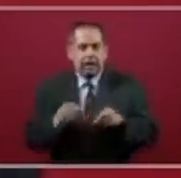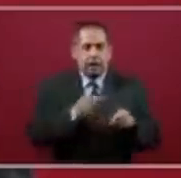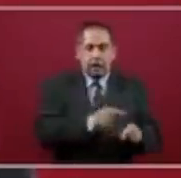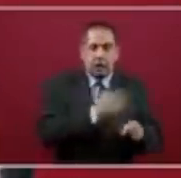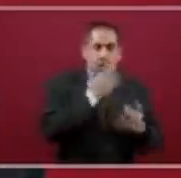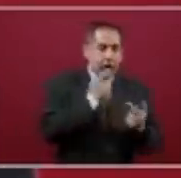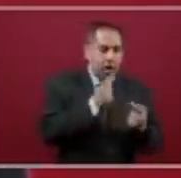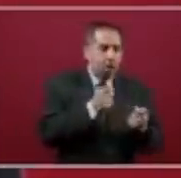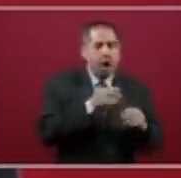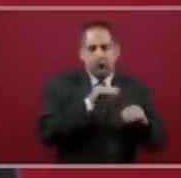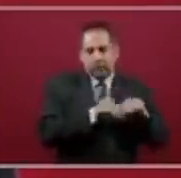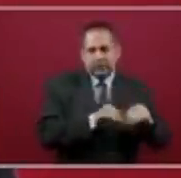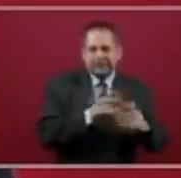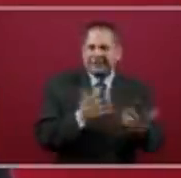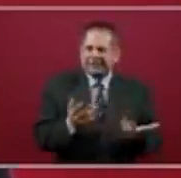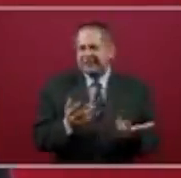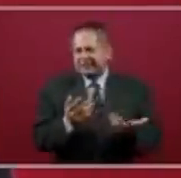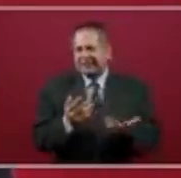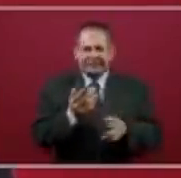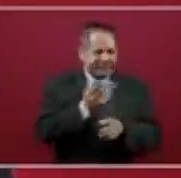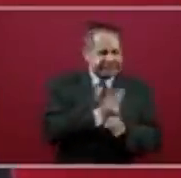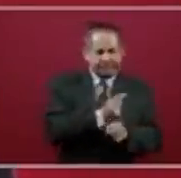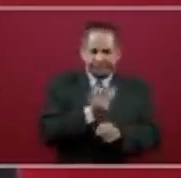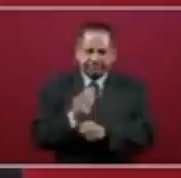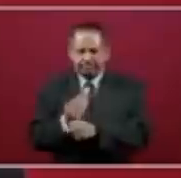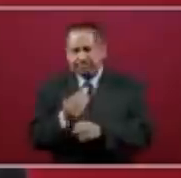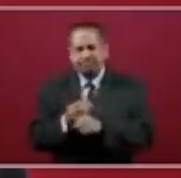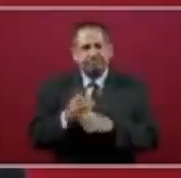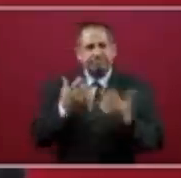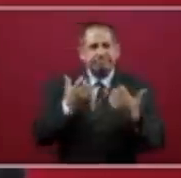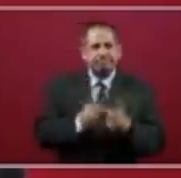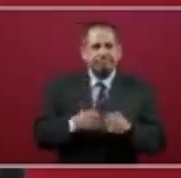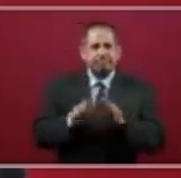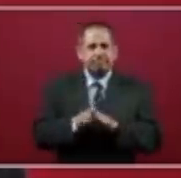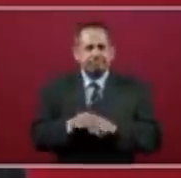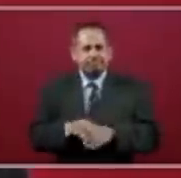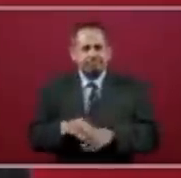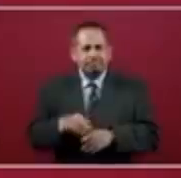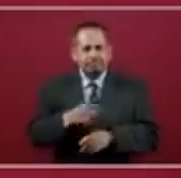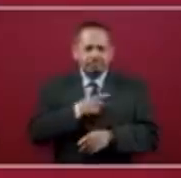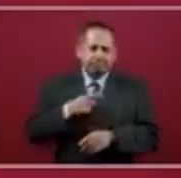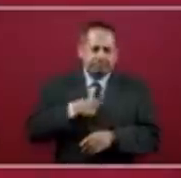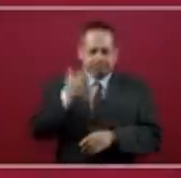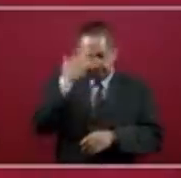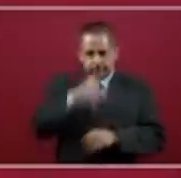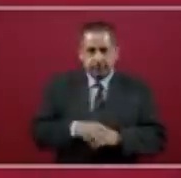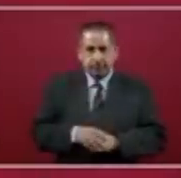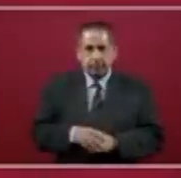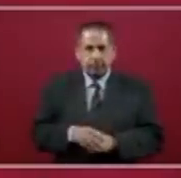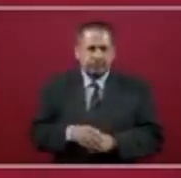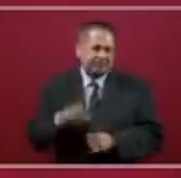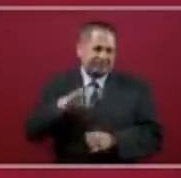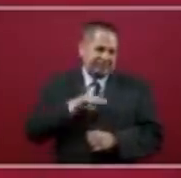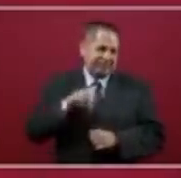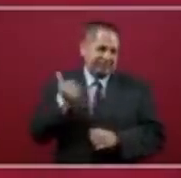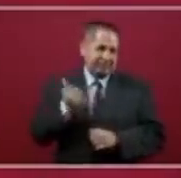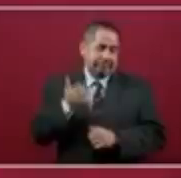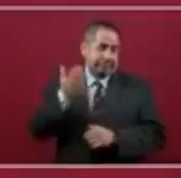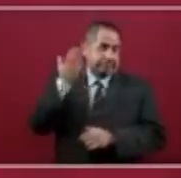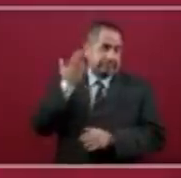Es parte de lo que se está haciendo. Otro de los